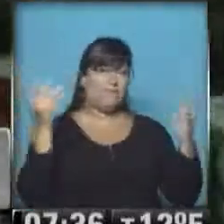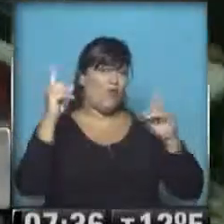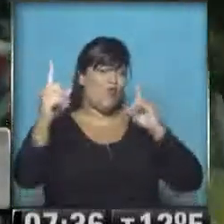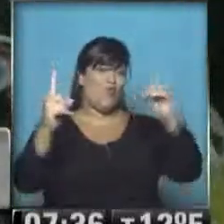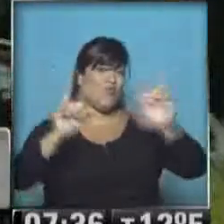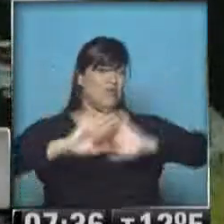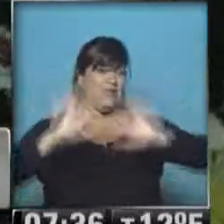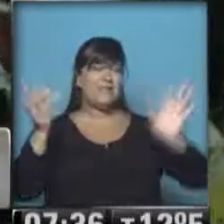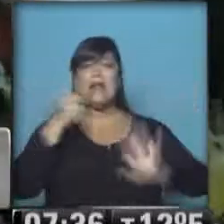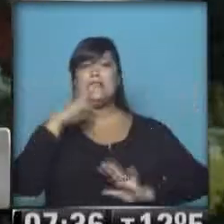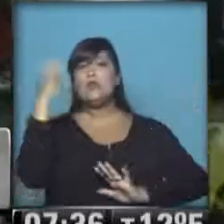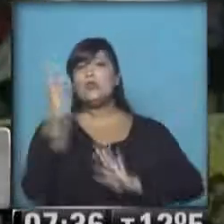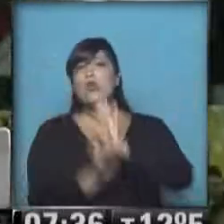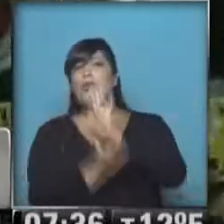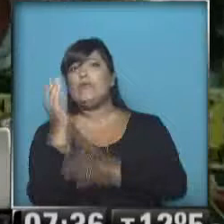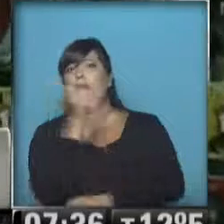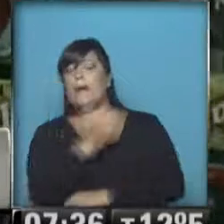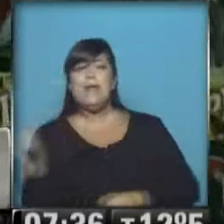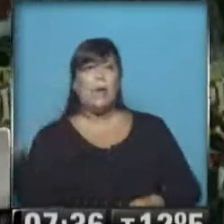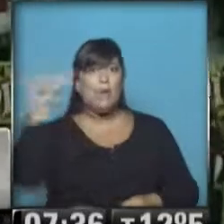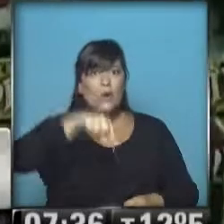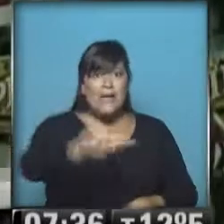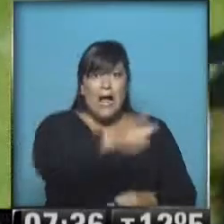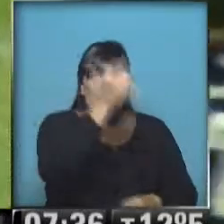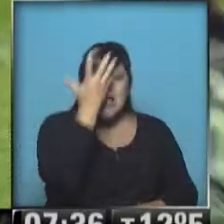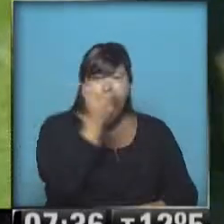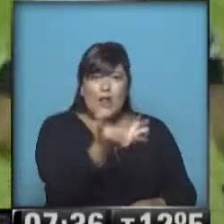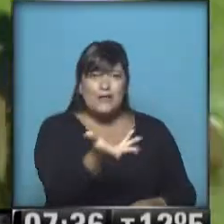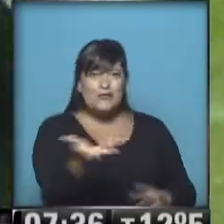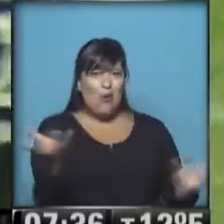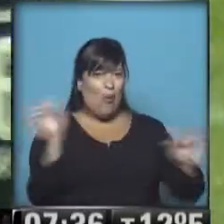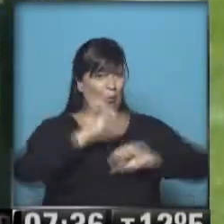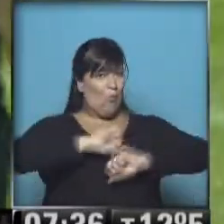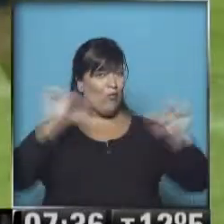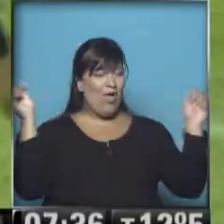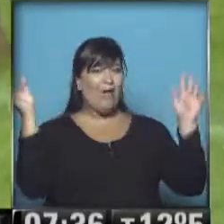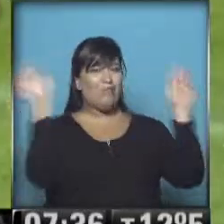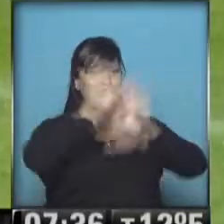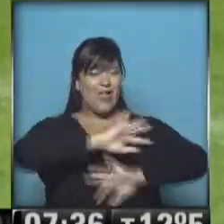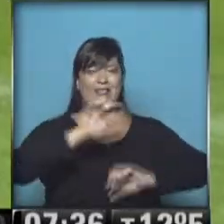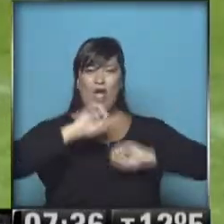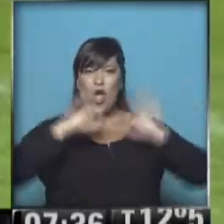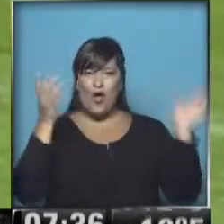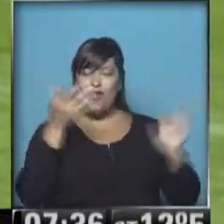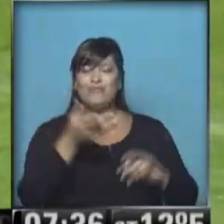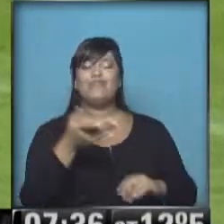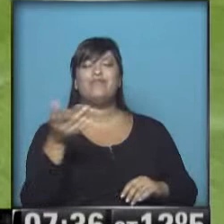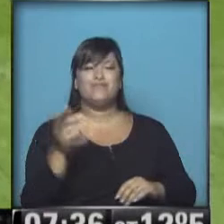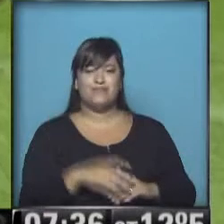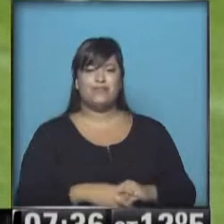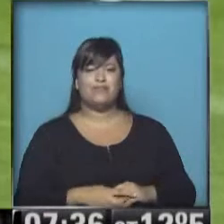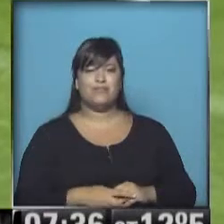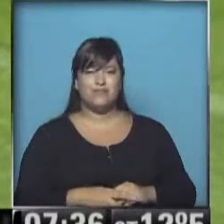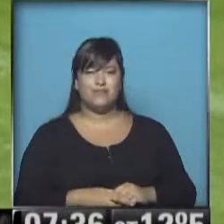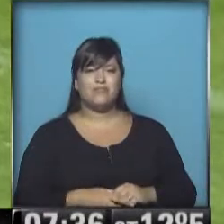compañero me dijo, me fui a bañar. Cuando volví había ganado San Lorenzo, claro, dice. Fue así, express. Bueno, fue así, de esa manera. En un vendaval ahí